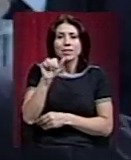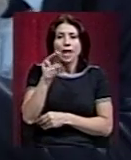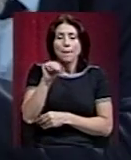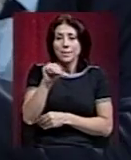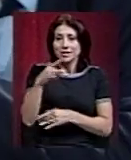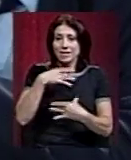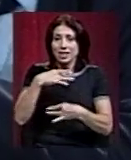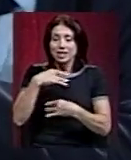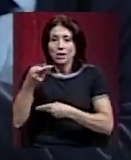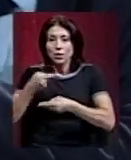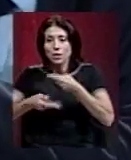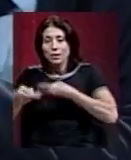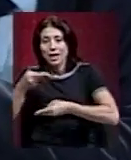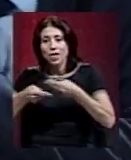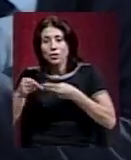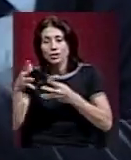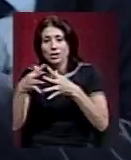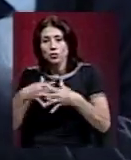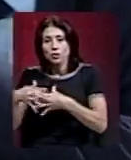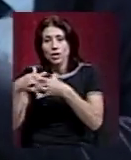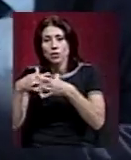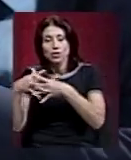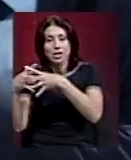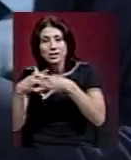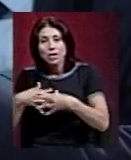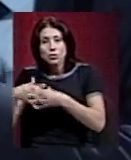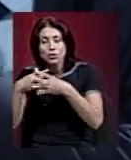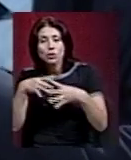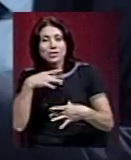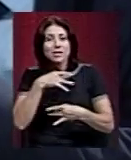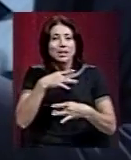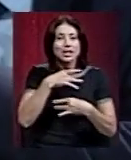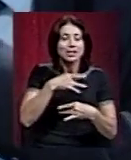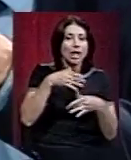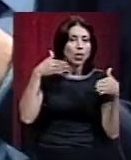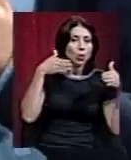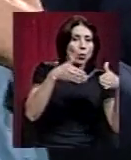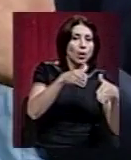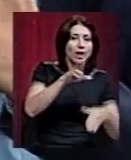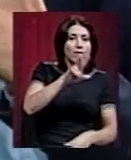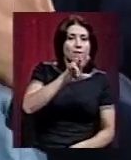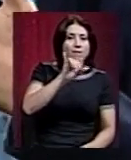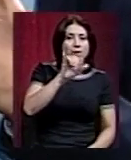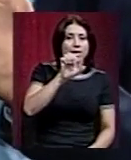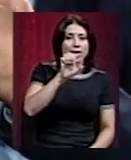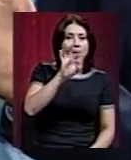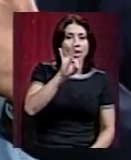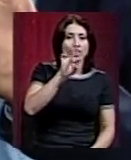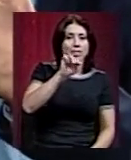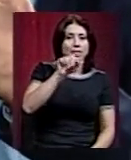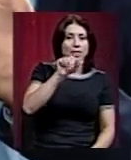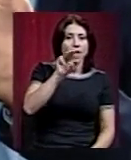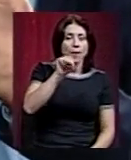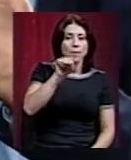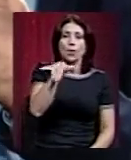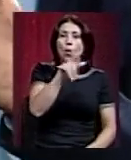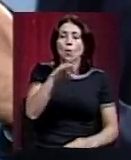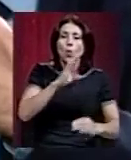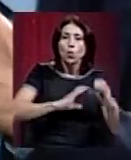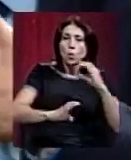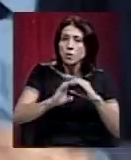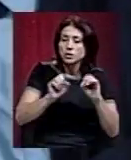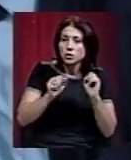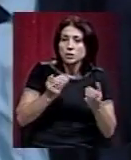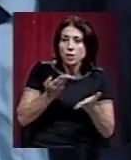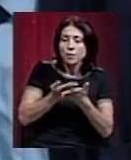lado Estados Unidos está interesado en Vietnam como el comercio que se puede plantear. Y entonces